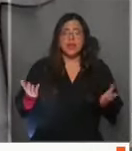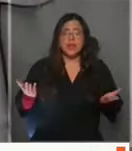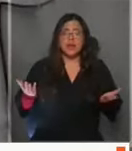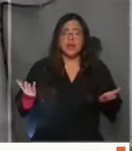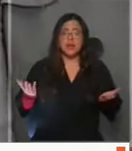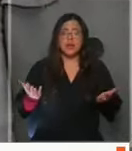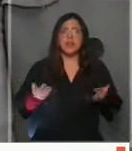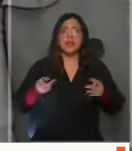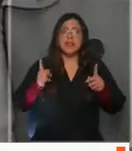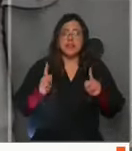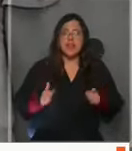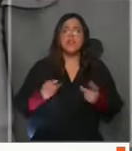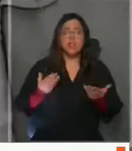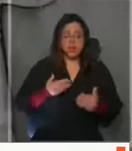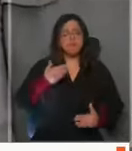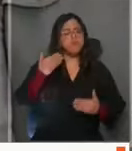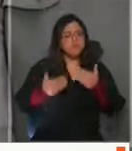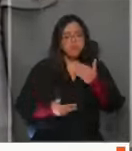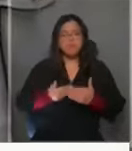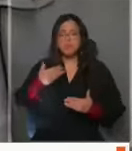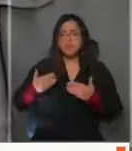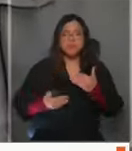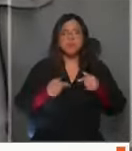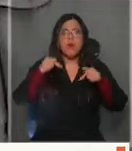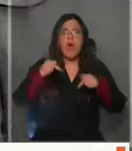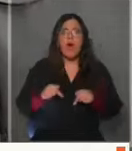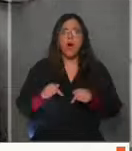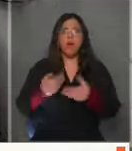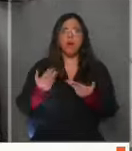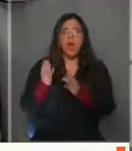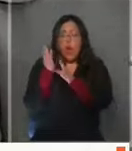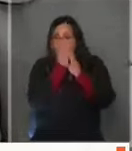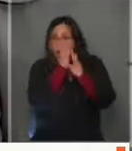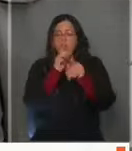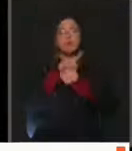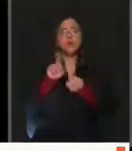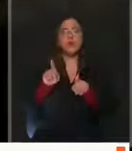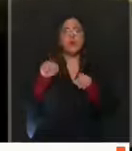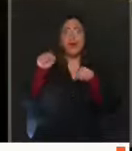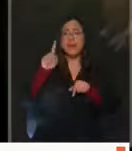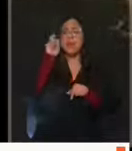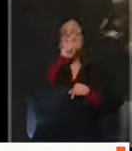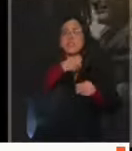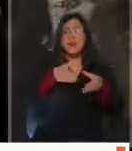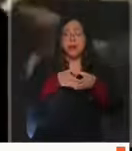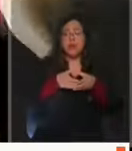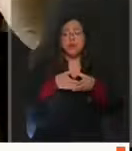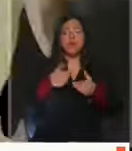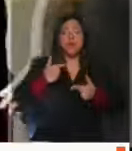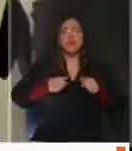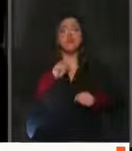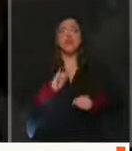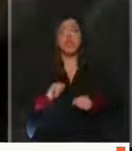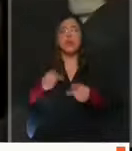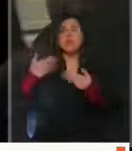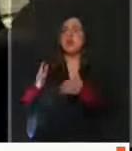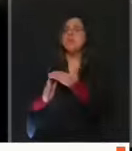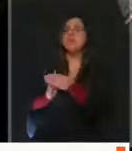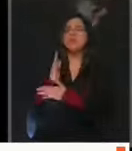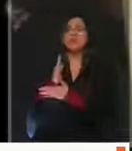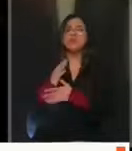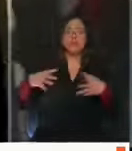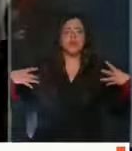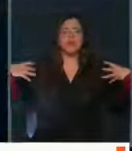salir adelante en este momento que, no hay que esconderlo, es complejo para la UDI. Apenas había empezado su debut como timonel